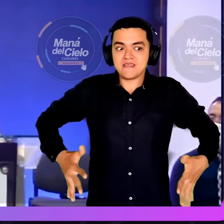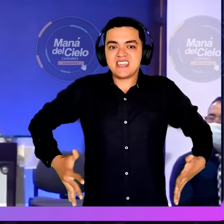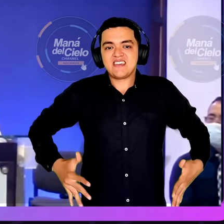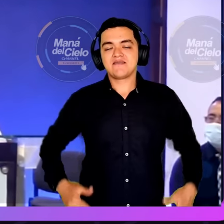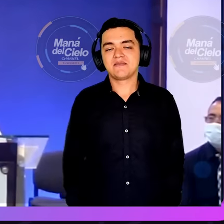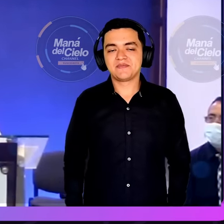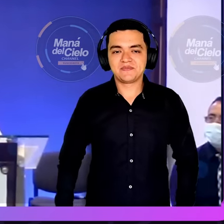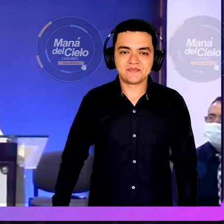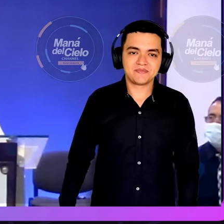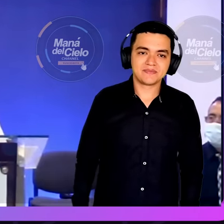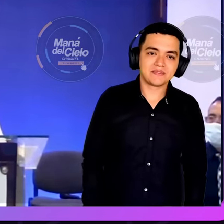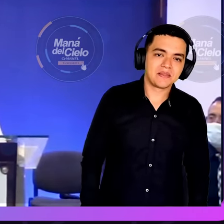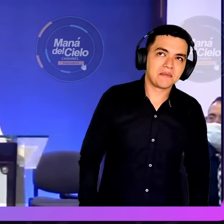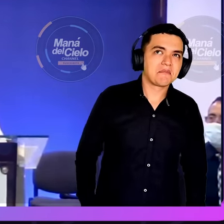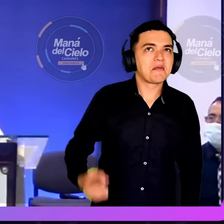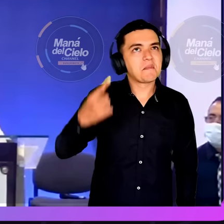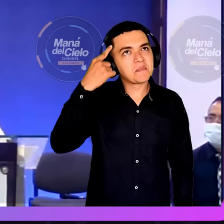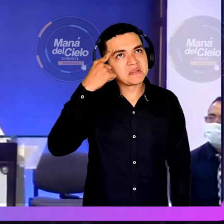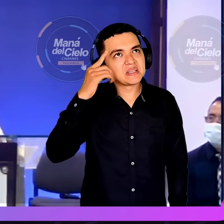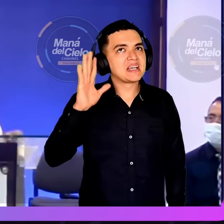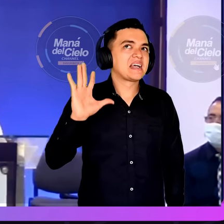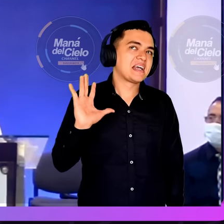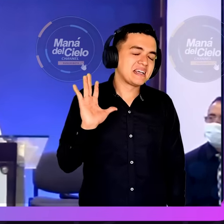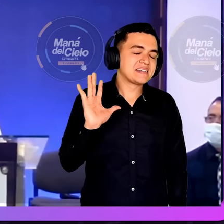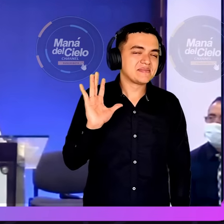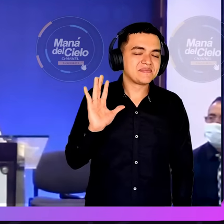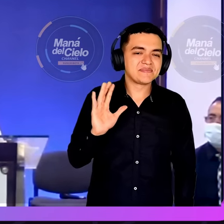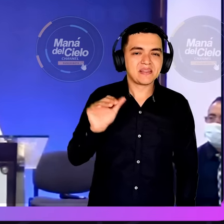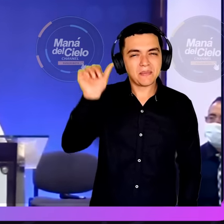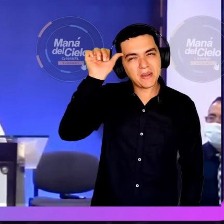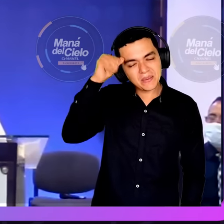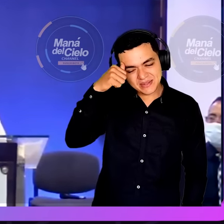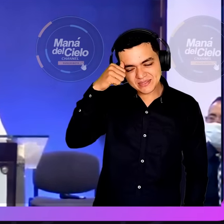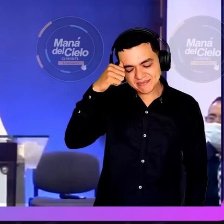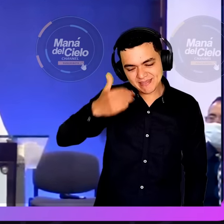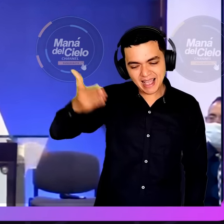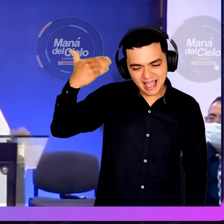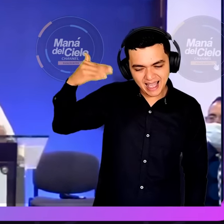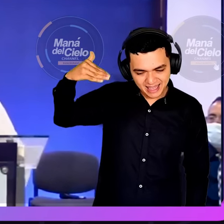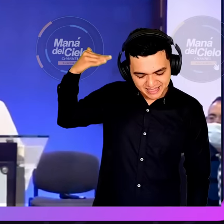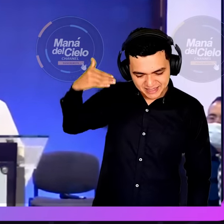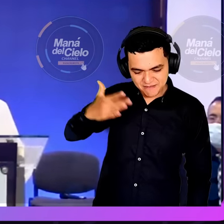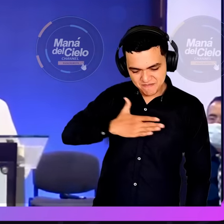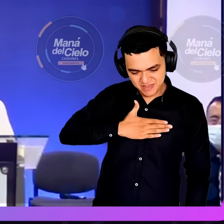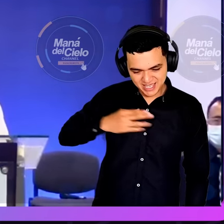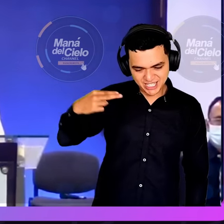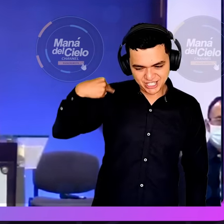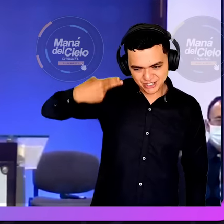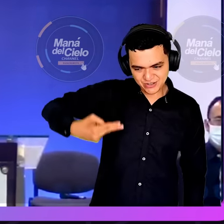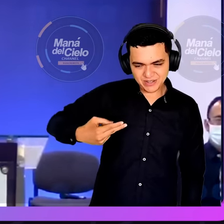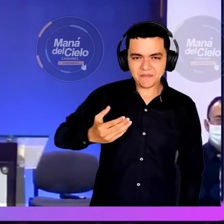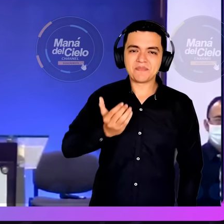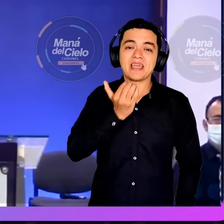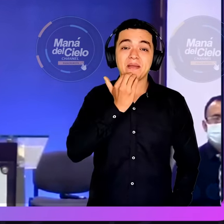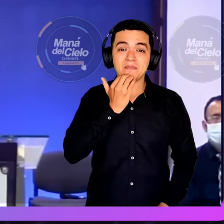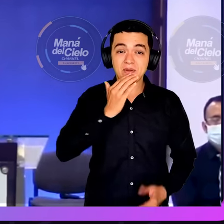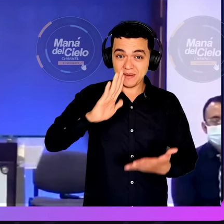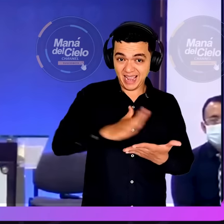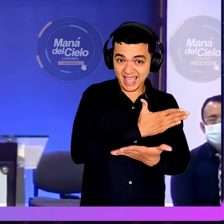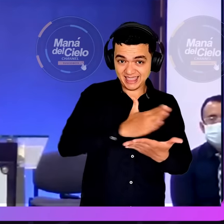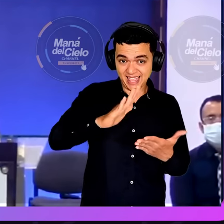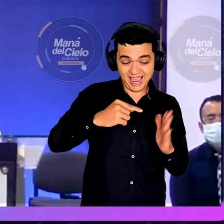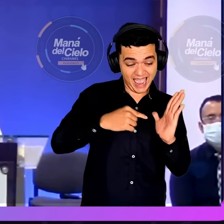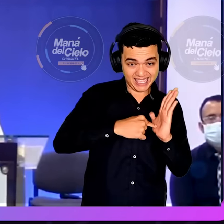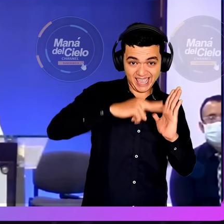a contar esto, solo un pensamiento que me vino pensando en cantares. Entonces, siempre, como historias como muy románticas.